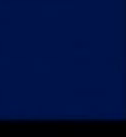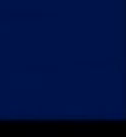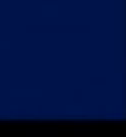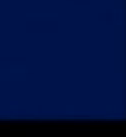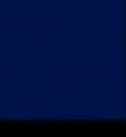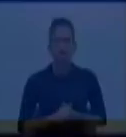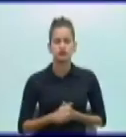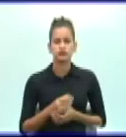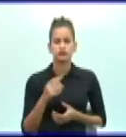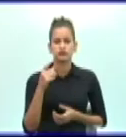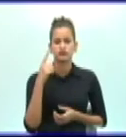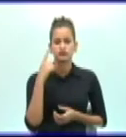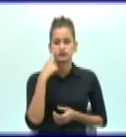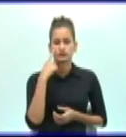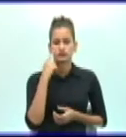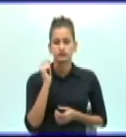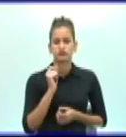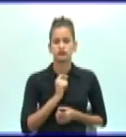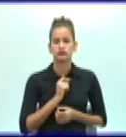Fíjense,